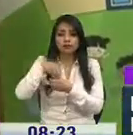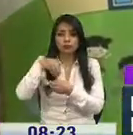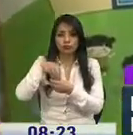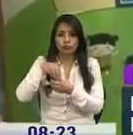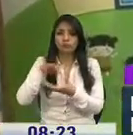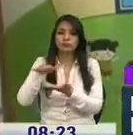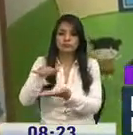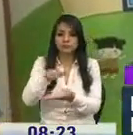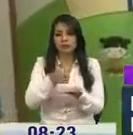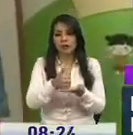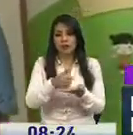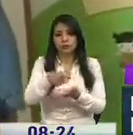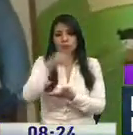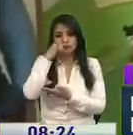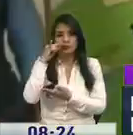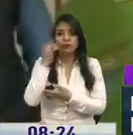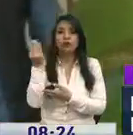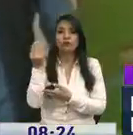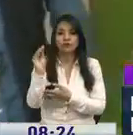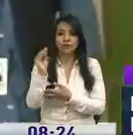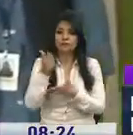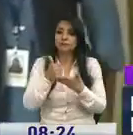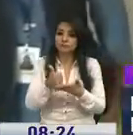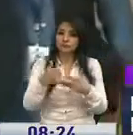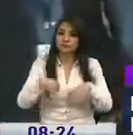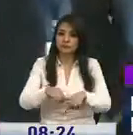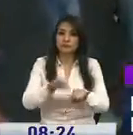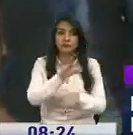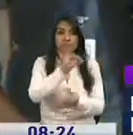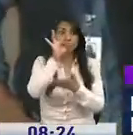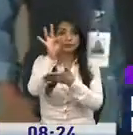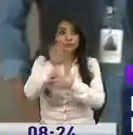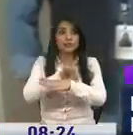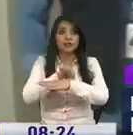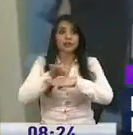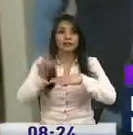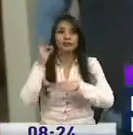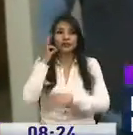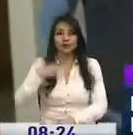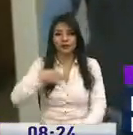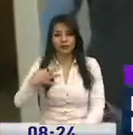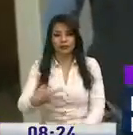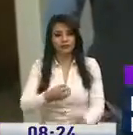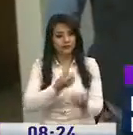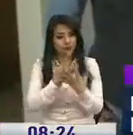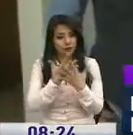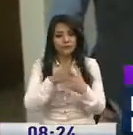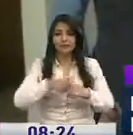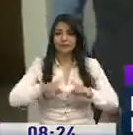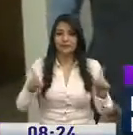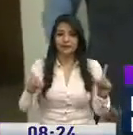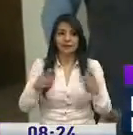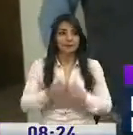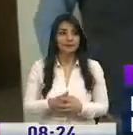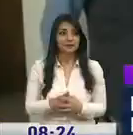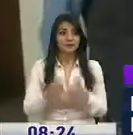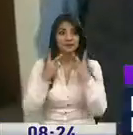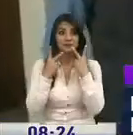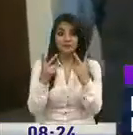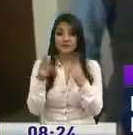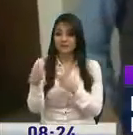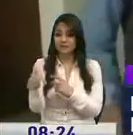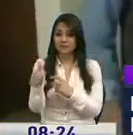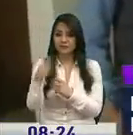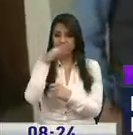supuesto, para estos niños y jóvenes. Vamos a hablar con la directora del voluntariado para que nos amplíe la información. Vemos varias obras realizadas por estos